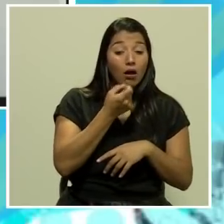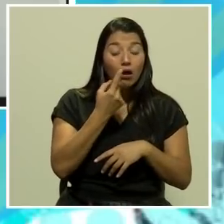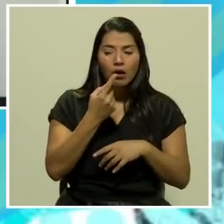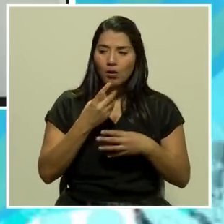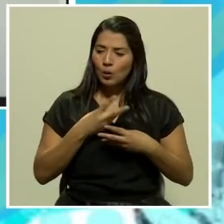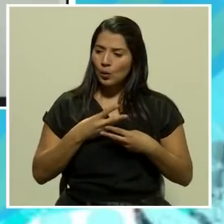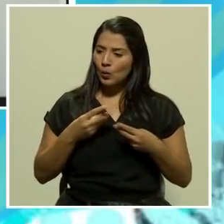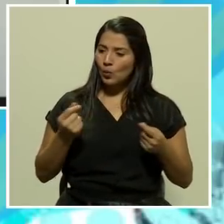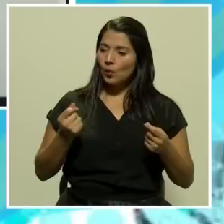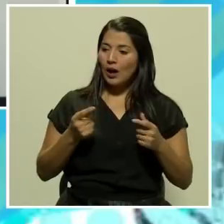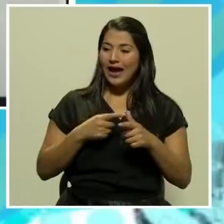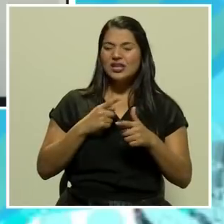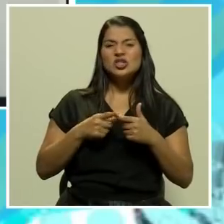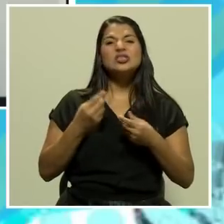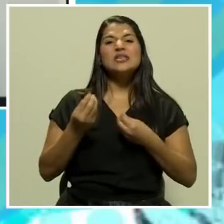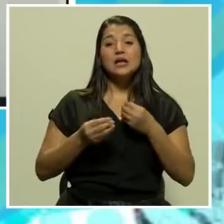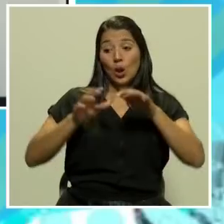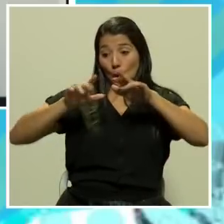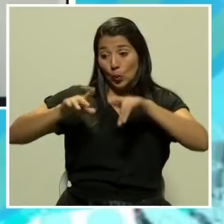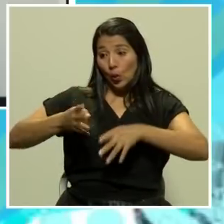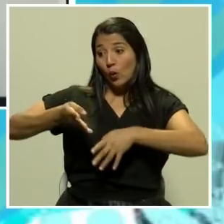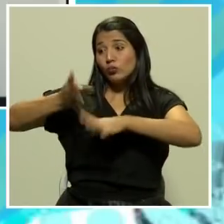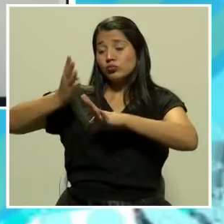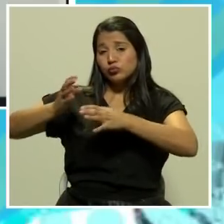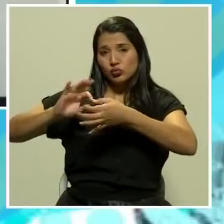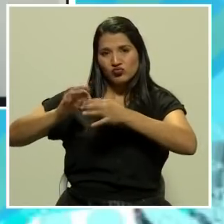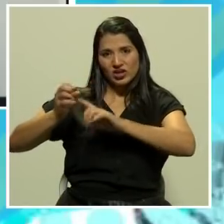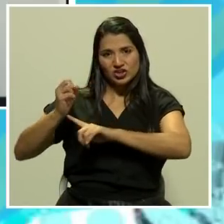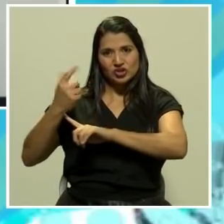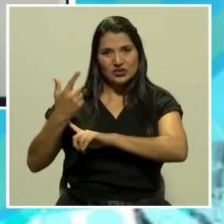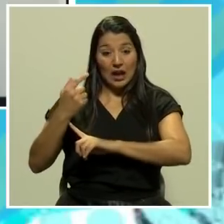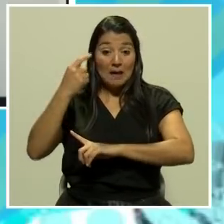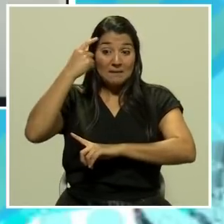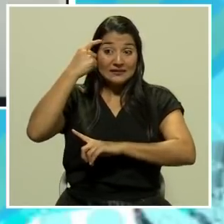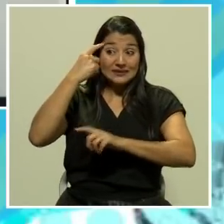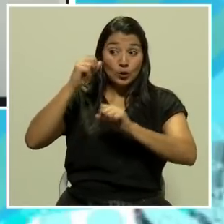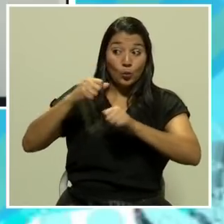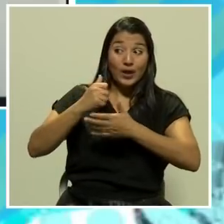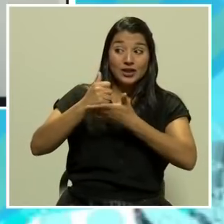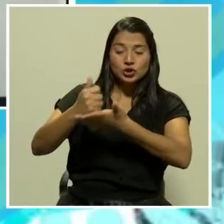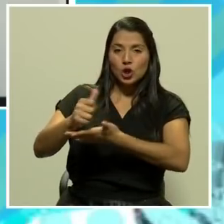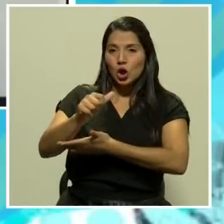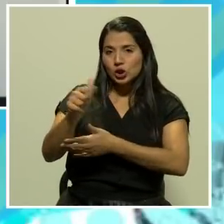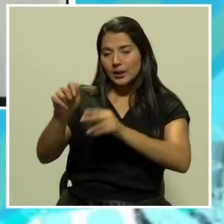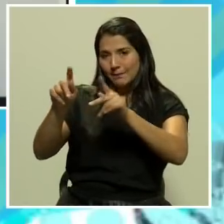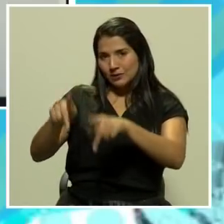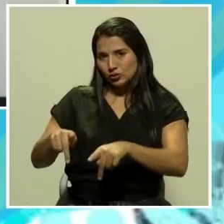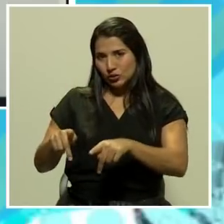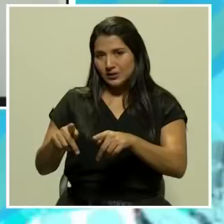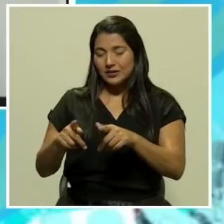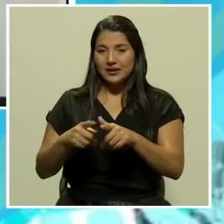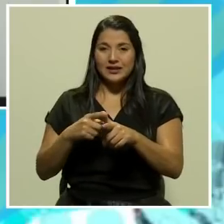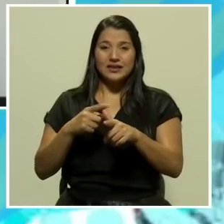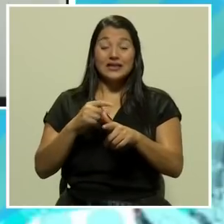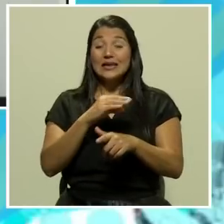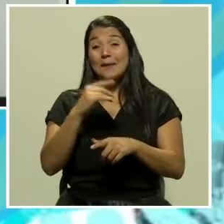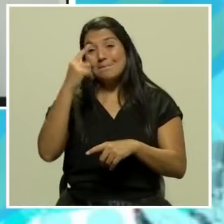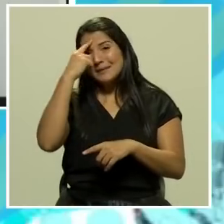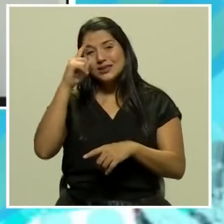una gripe, si no se complica, en una semana se cura sola, ¿verdad? No requerís de tratamientos